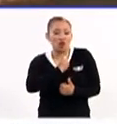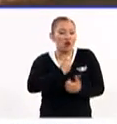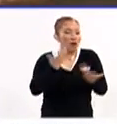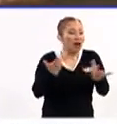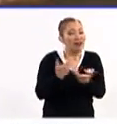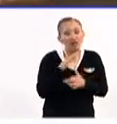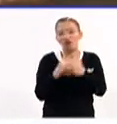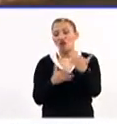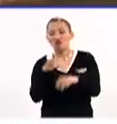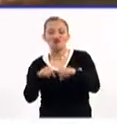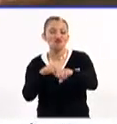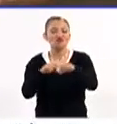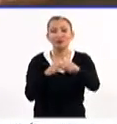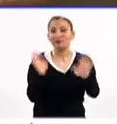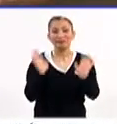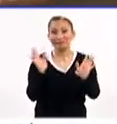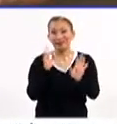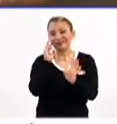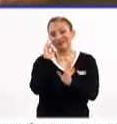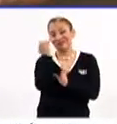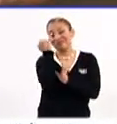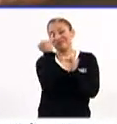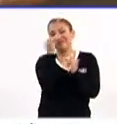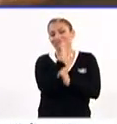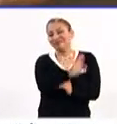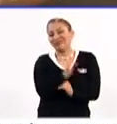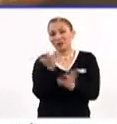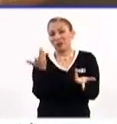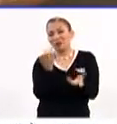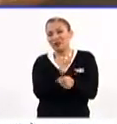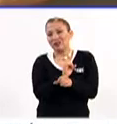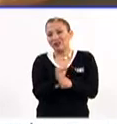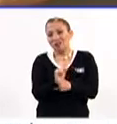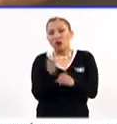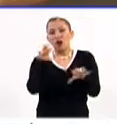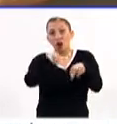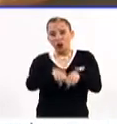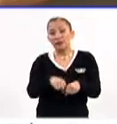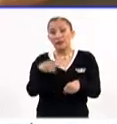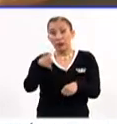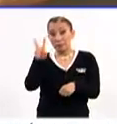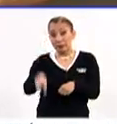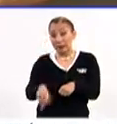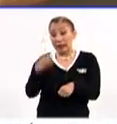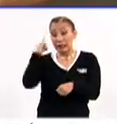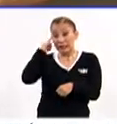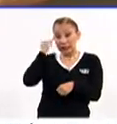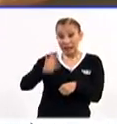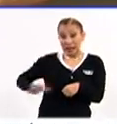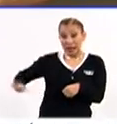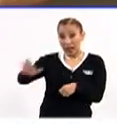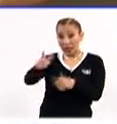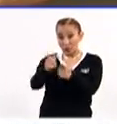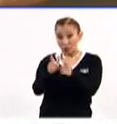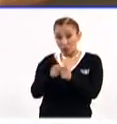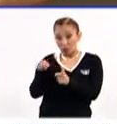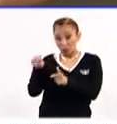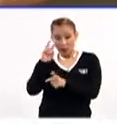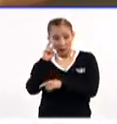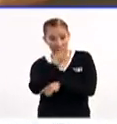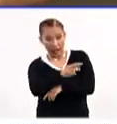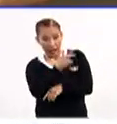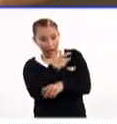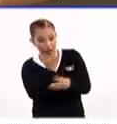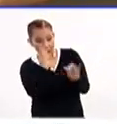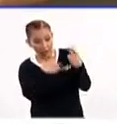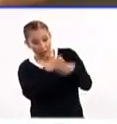solo logró todo lo que lograba. Esa es la visión un poco simplista que tenemos de la conquista. En realidad, los indígenas, cuando veían a los